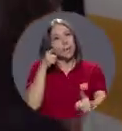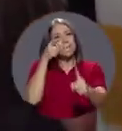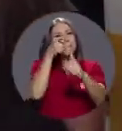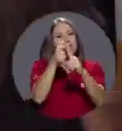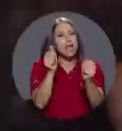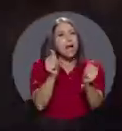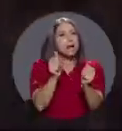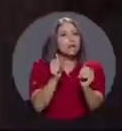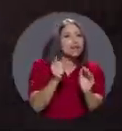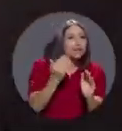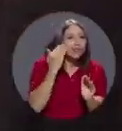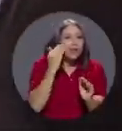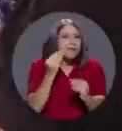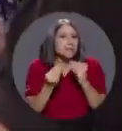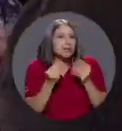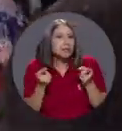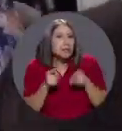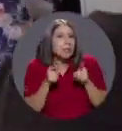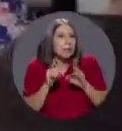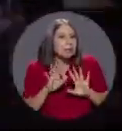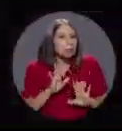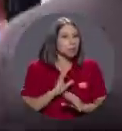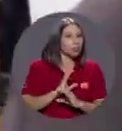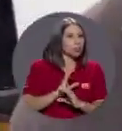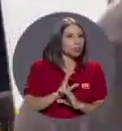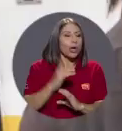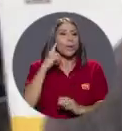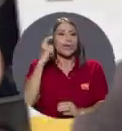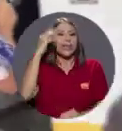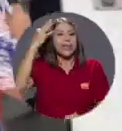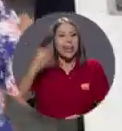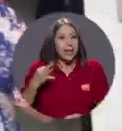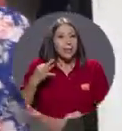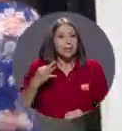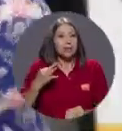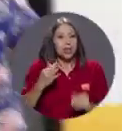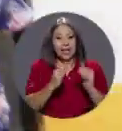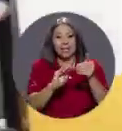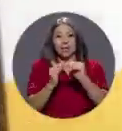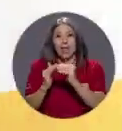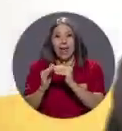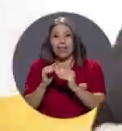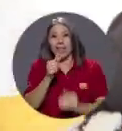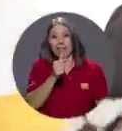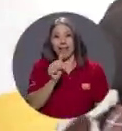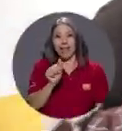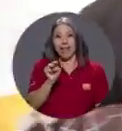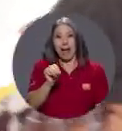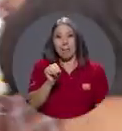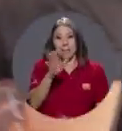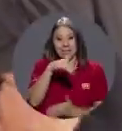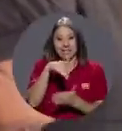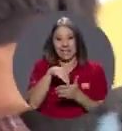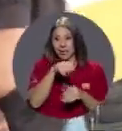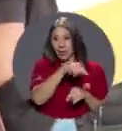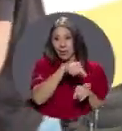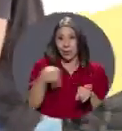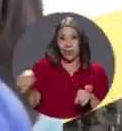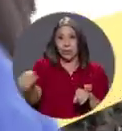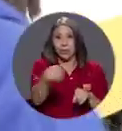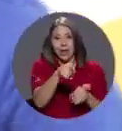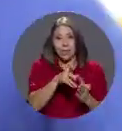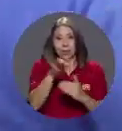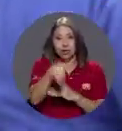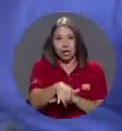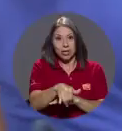meta con un panorama conservador, porque creemos que la ciudad, el GAM como tal, por donde pasa el proyecto,